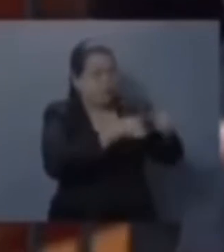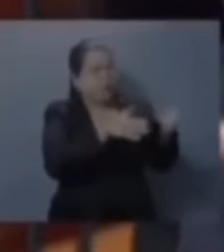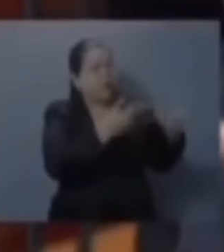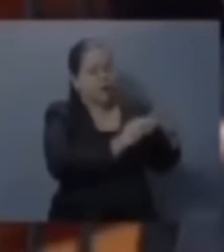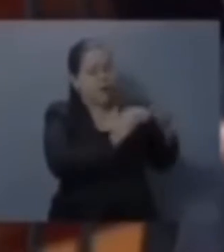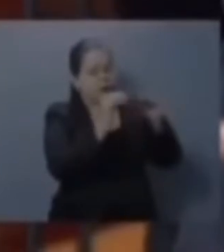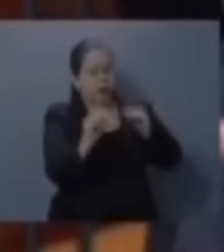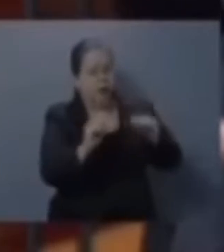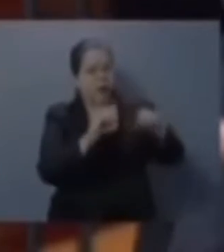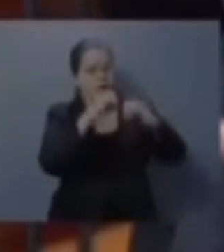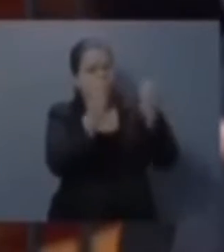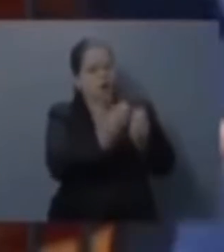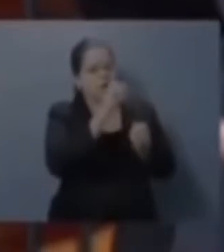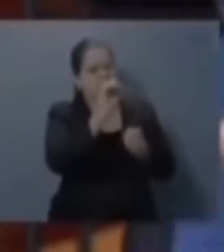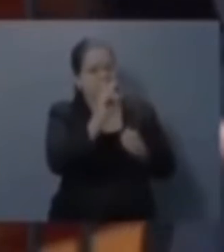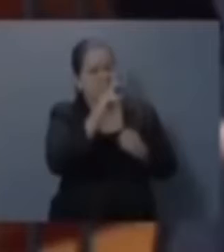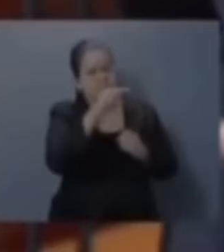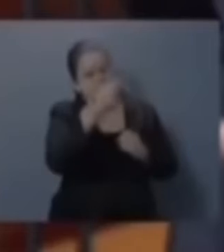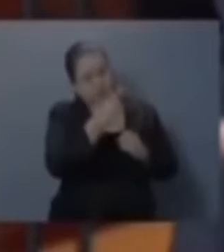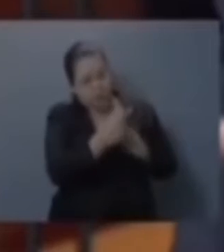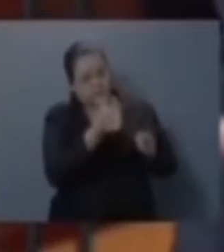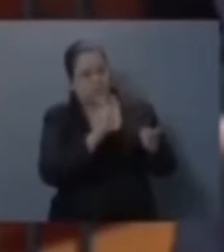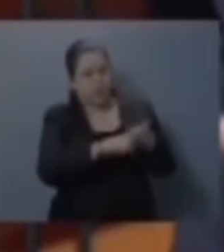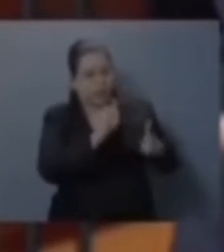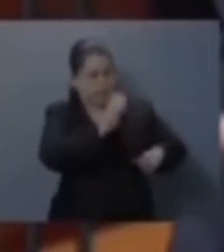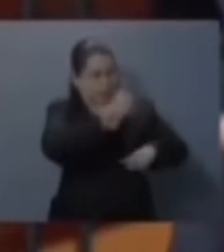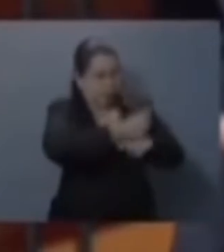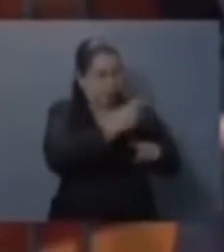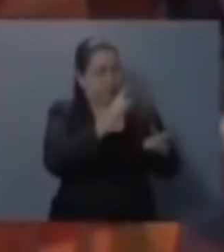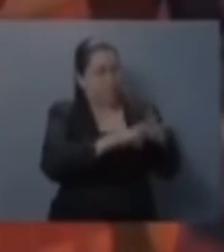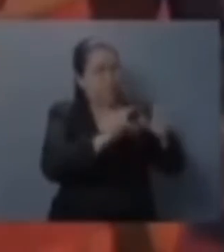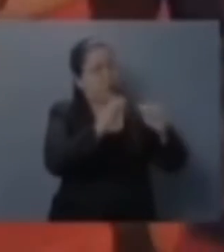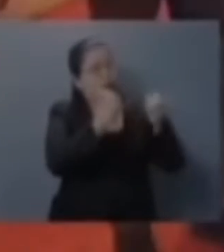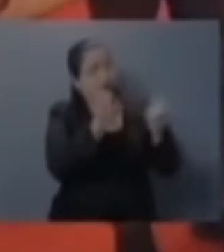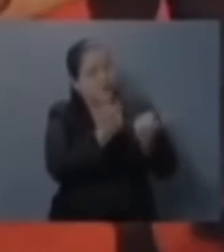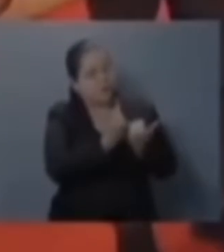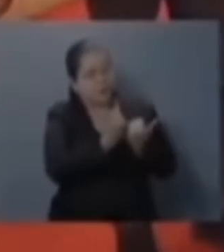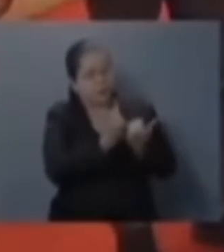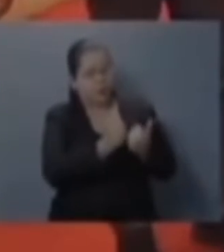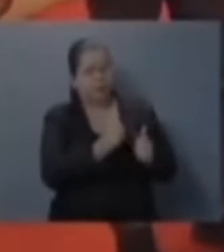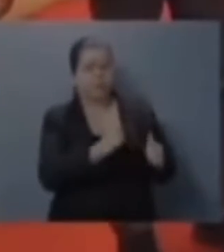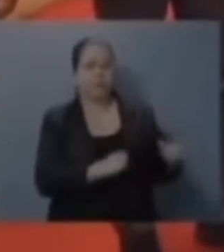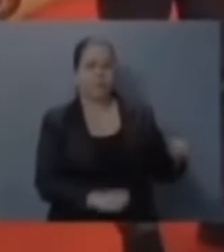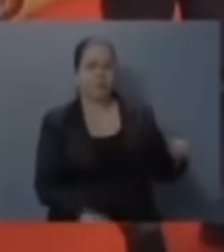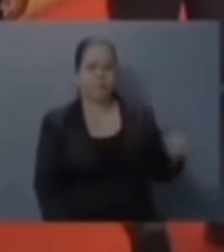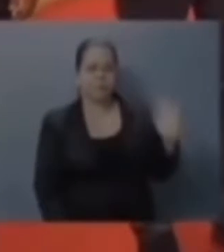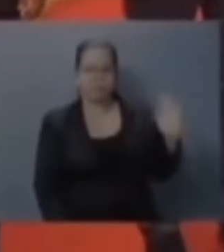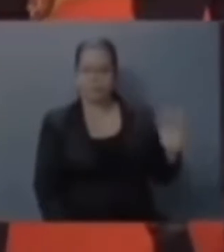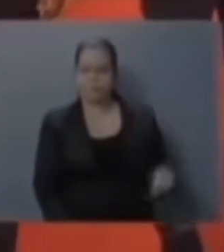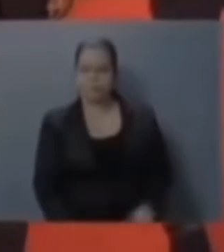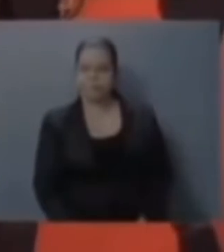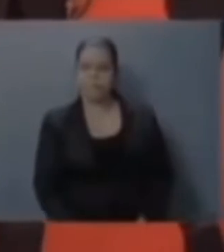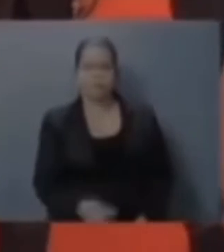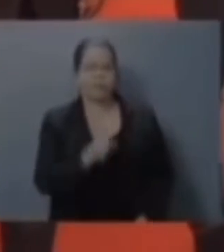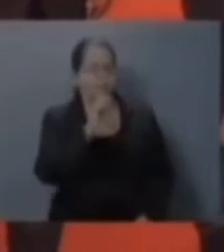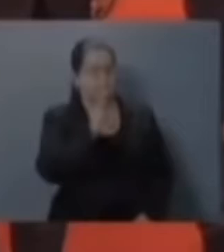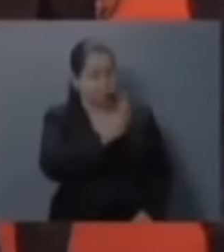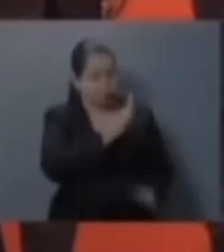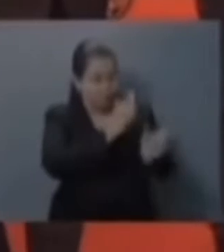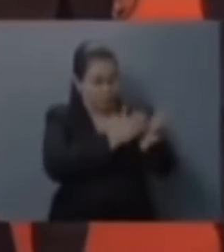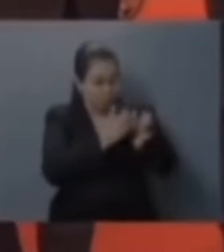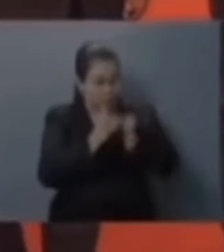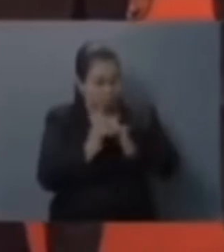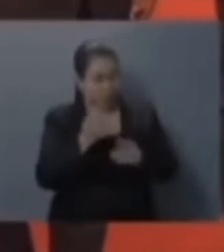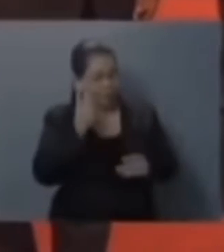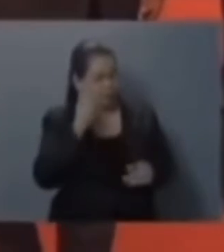para organizaciones no gubernamentales, fundaciones y asociaciones sin fines de lucro. En su orden de la